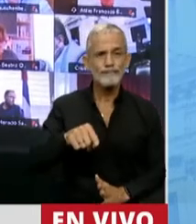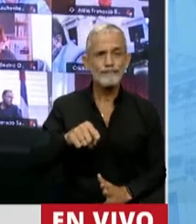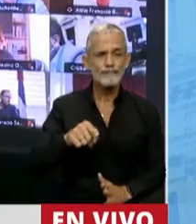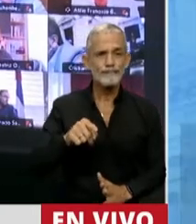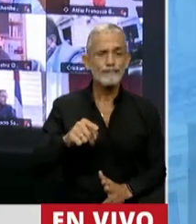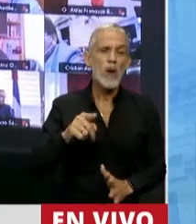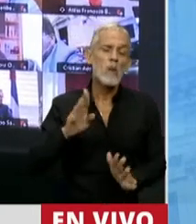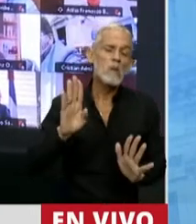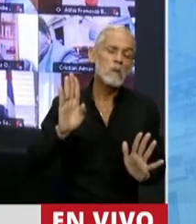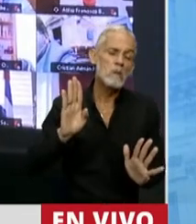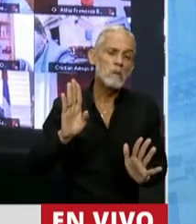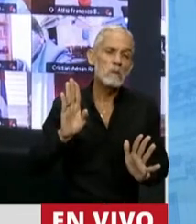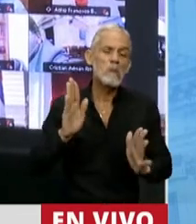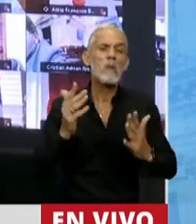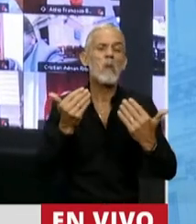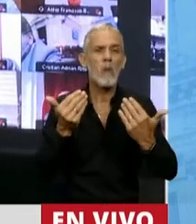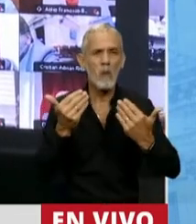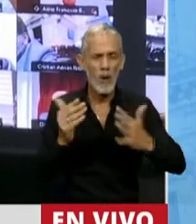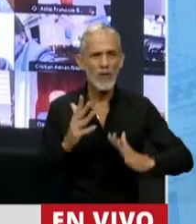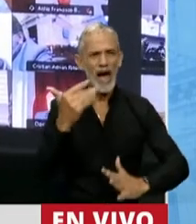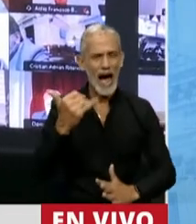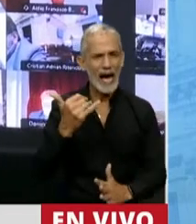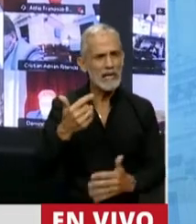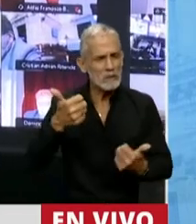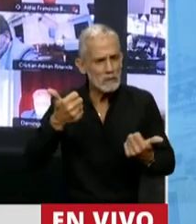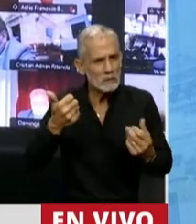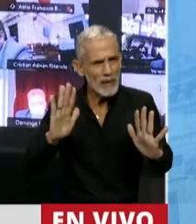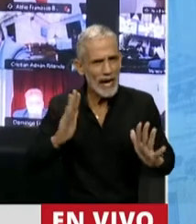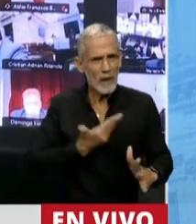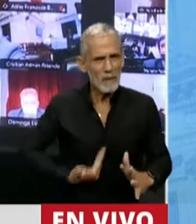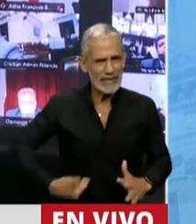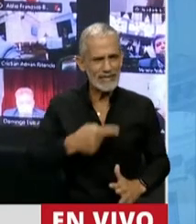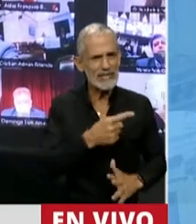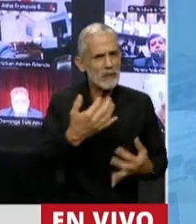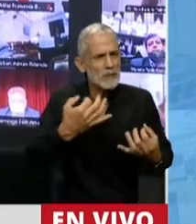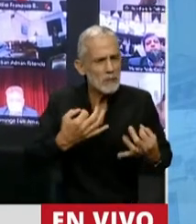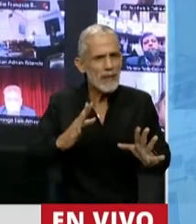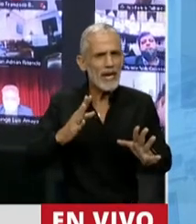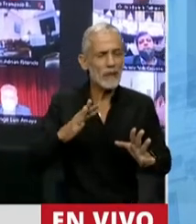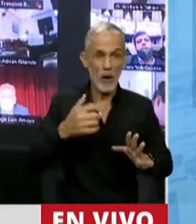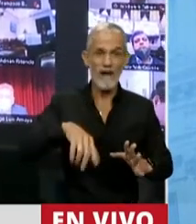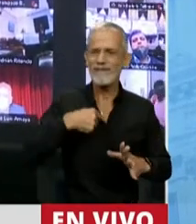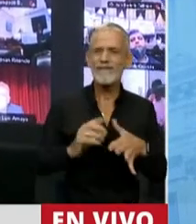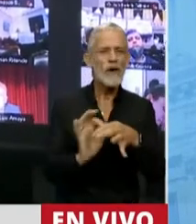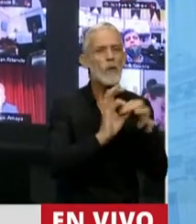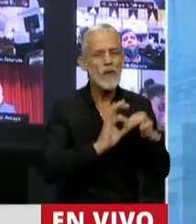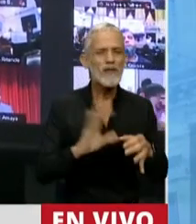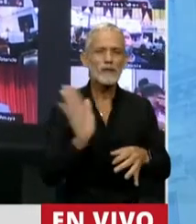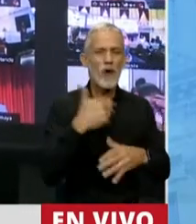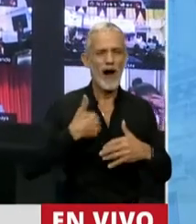habría hubiese he tenido buena voluntad como han logrado que algo que nos ha unido a todos los